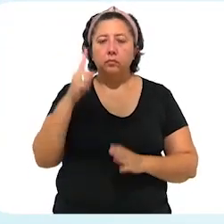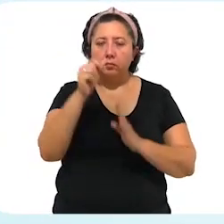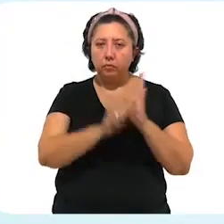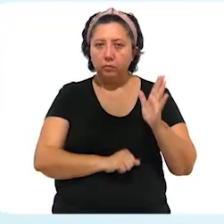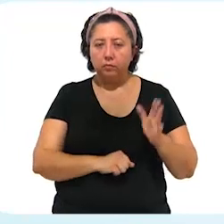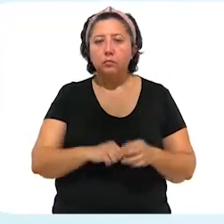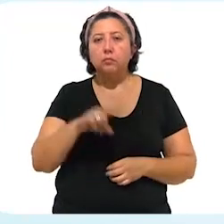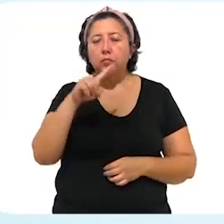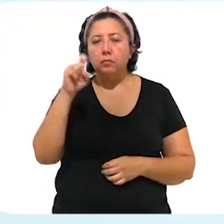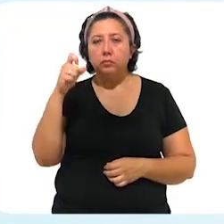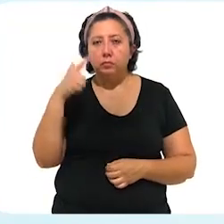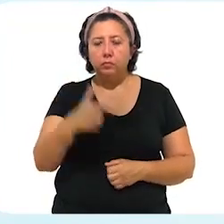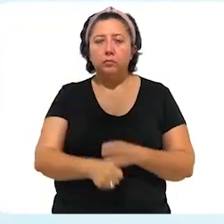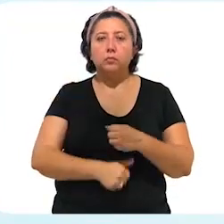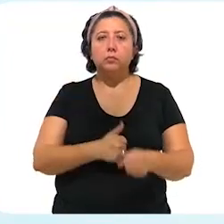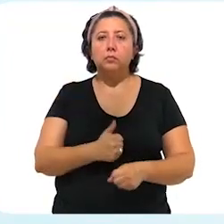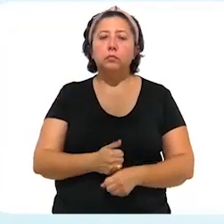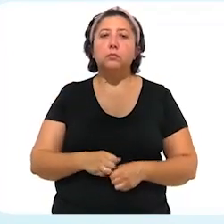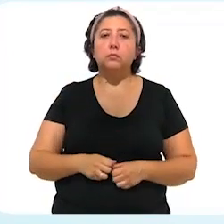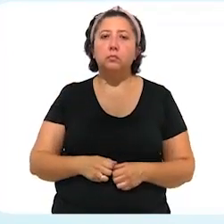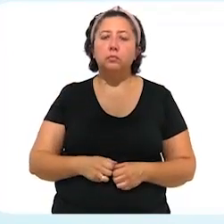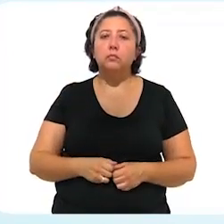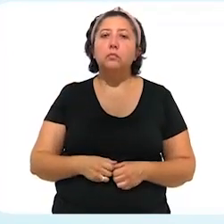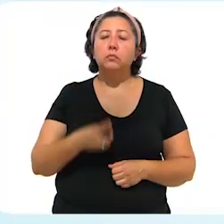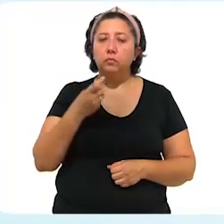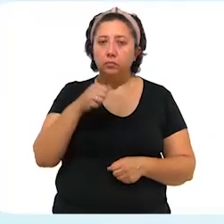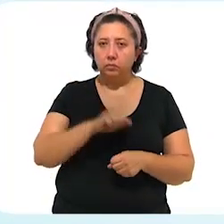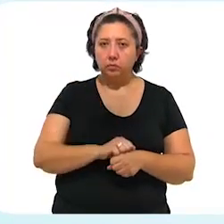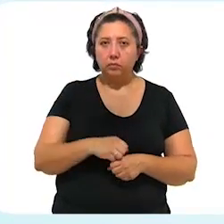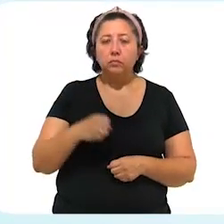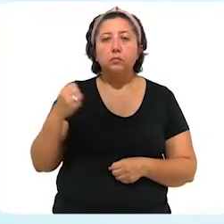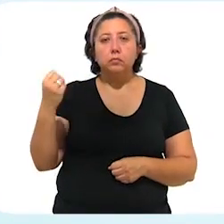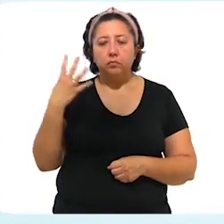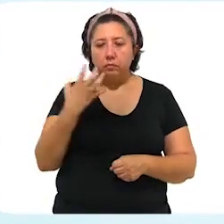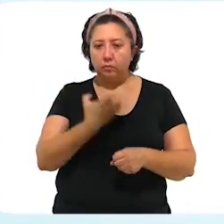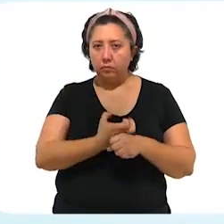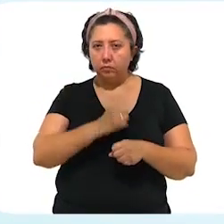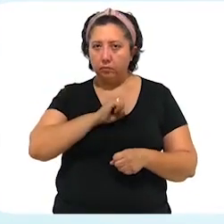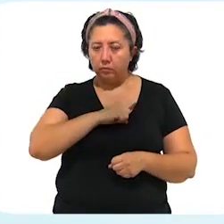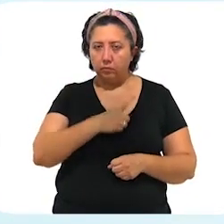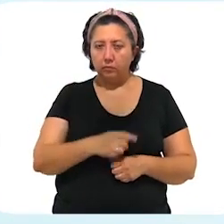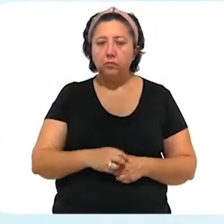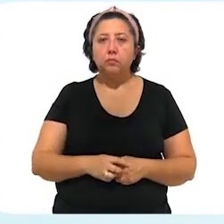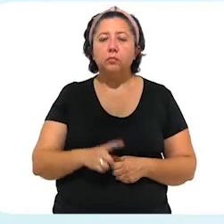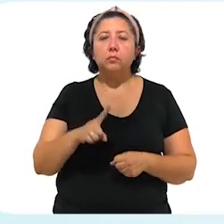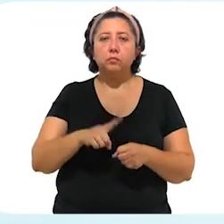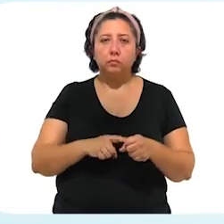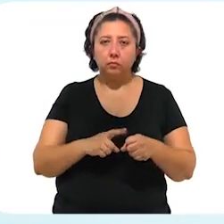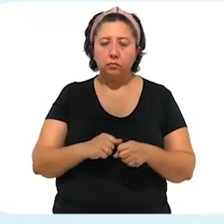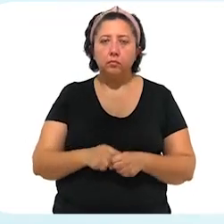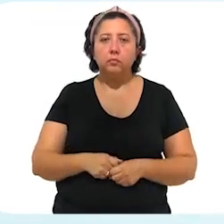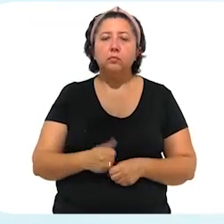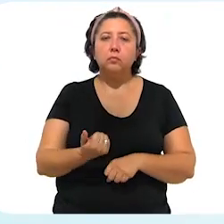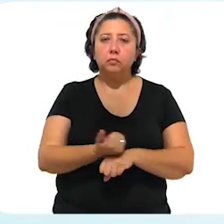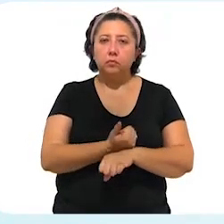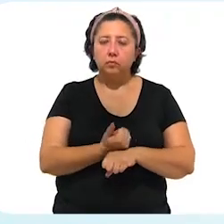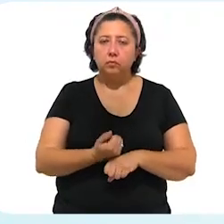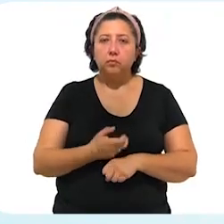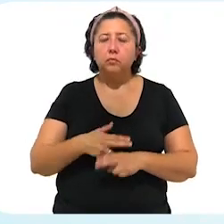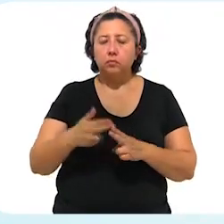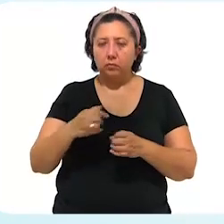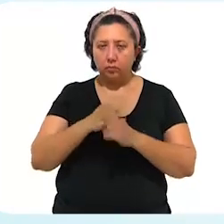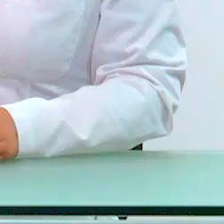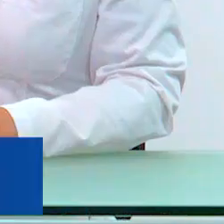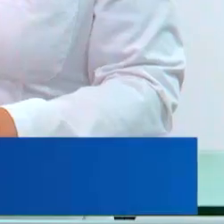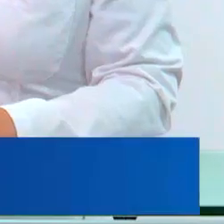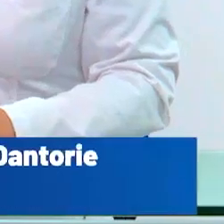casos es de 1 mes a 107 años. Los indicadores semanales del Semáforo Estatal de Salud marcan color amarillo. Hasta